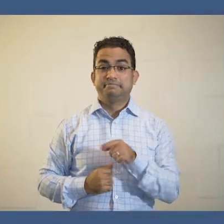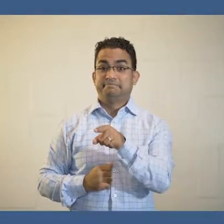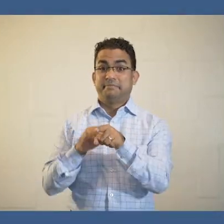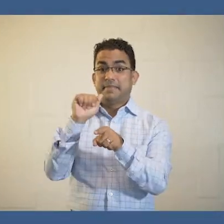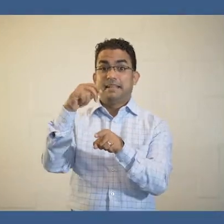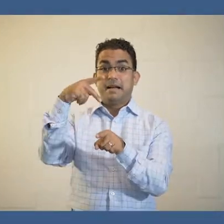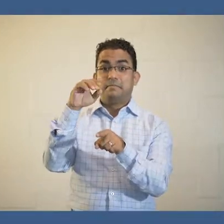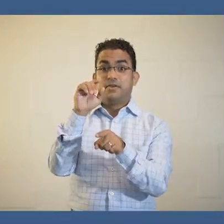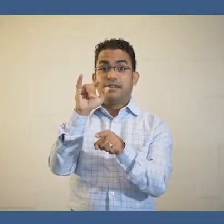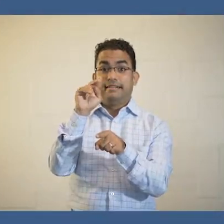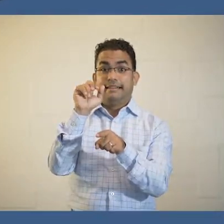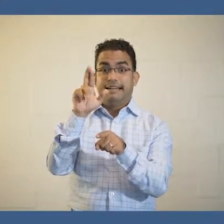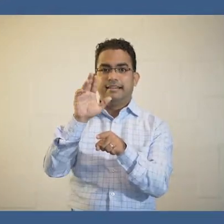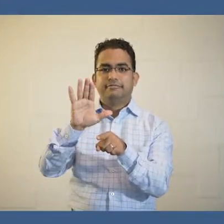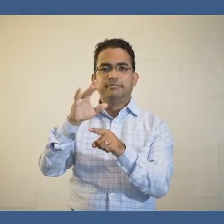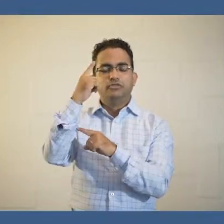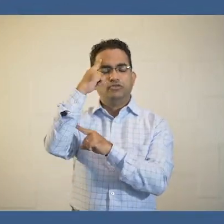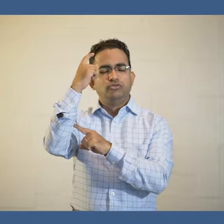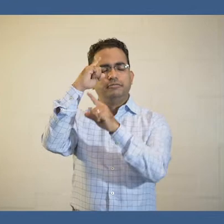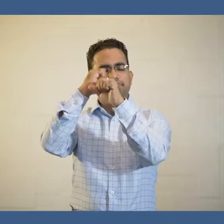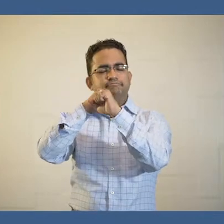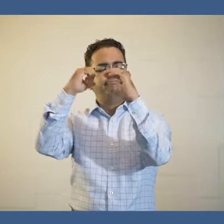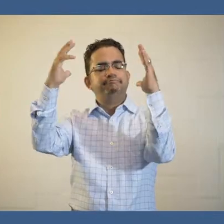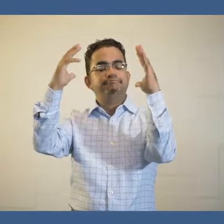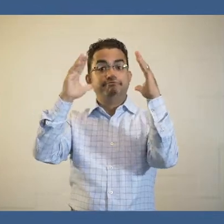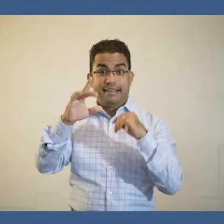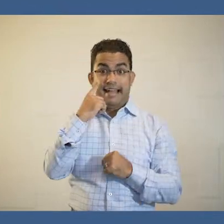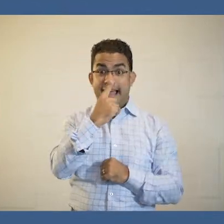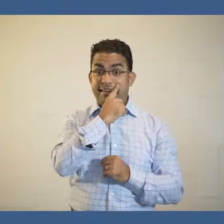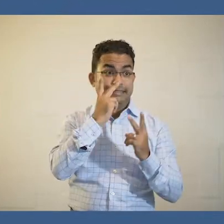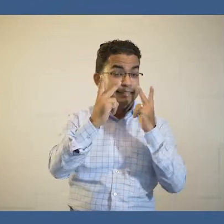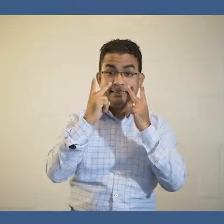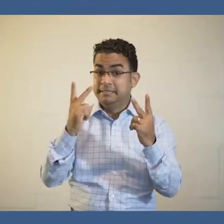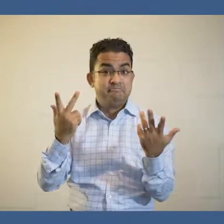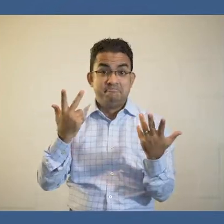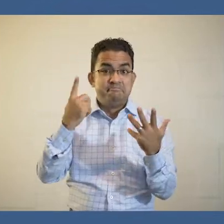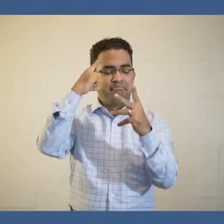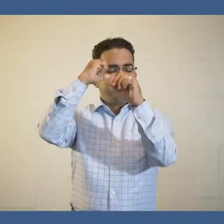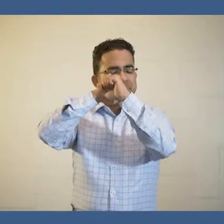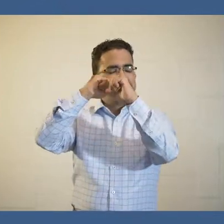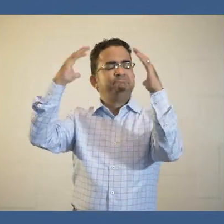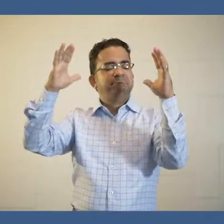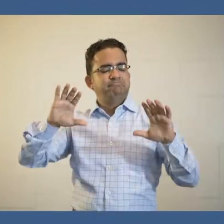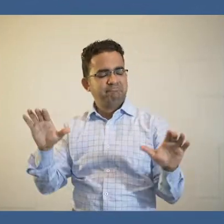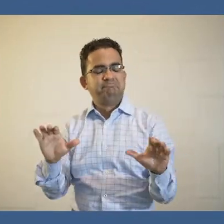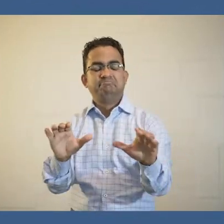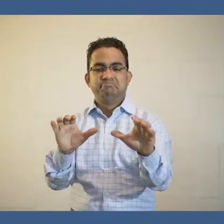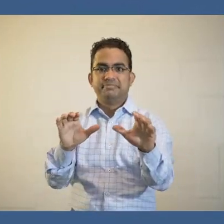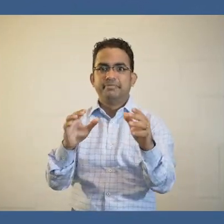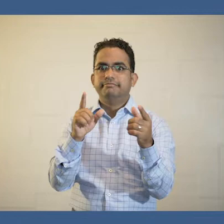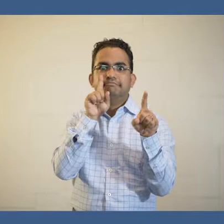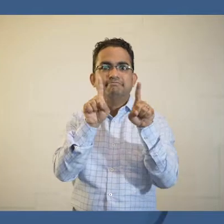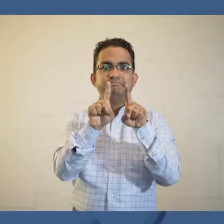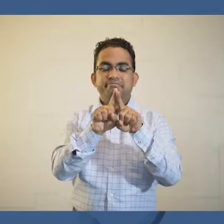En Apolinar, los sueños se visten de esperanza. La mirada profesional lo confirman. Transforman